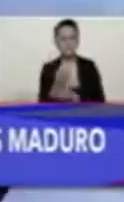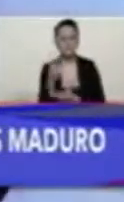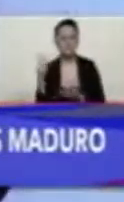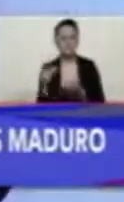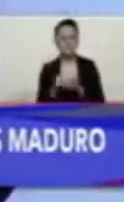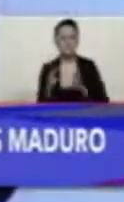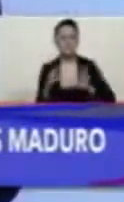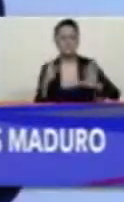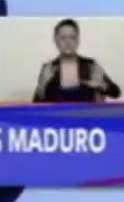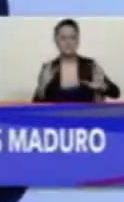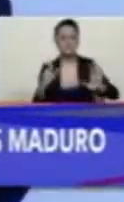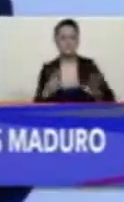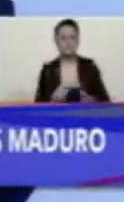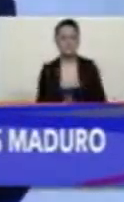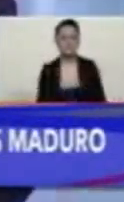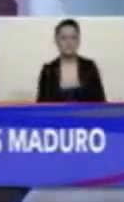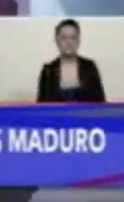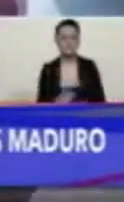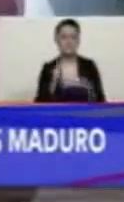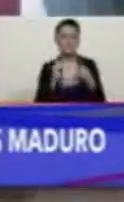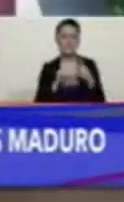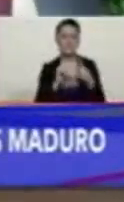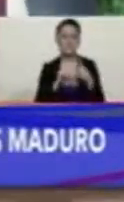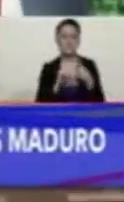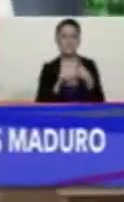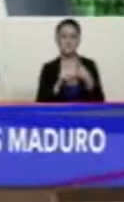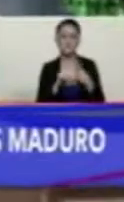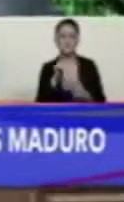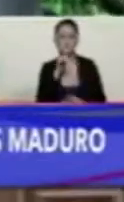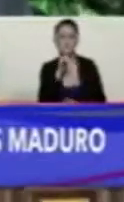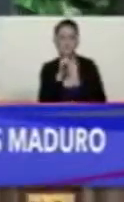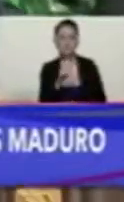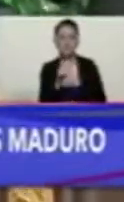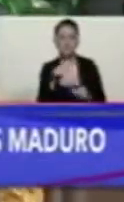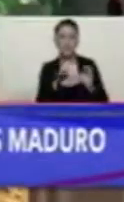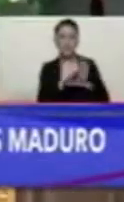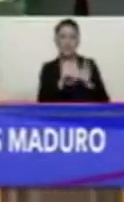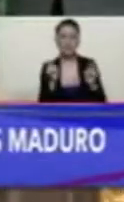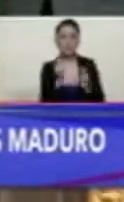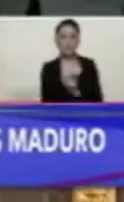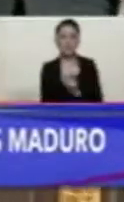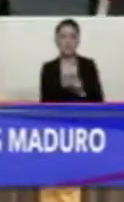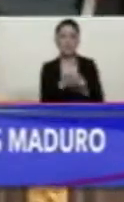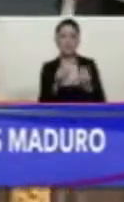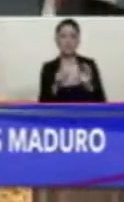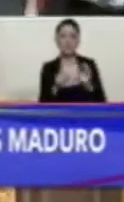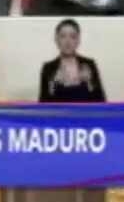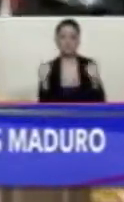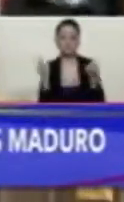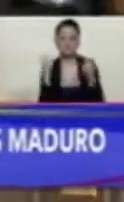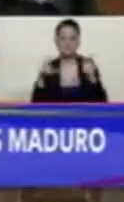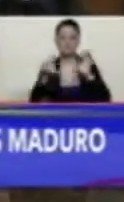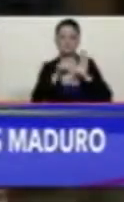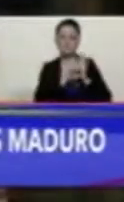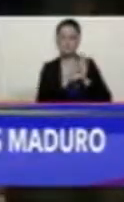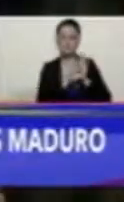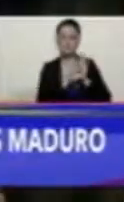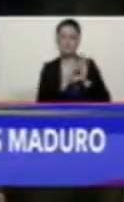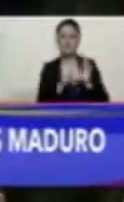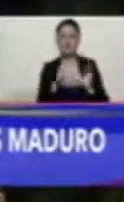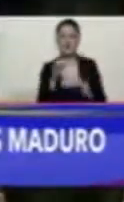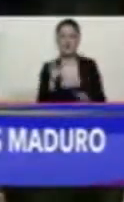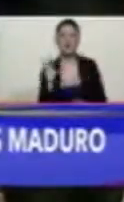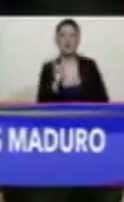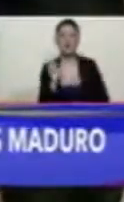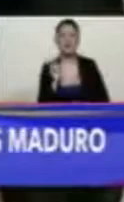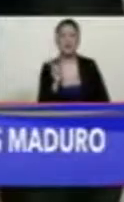de 2018. Segundo, publíquese el presente decreto constituyente en la Gaceta Oficial de la República Bolivariana de Venezuela